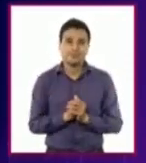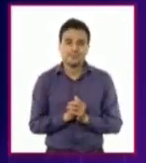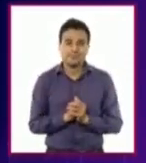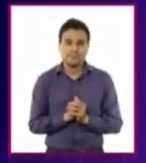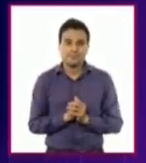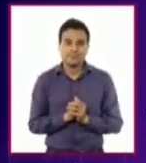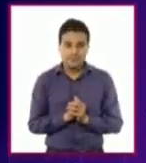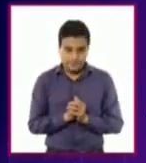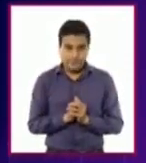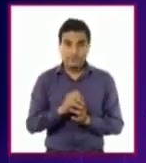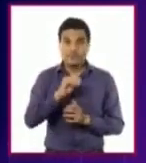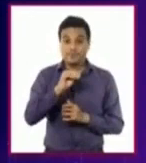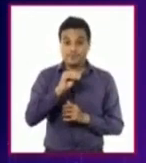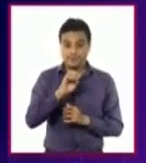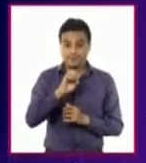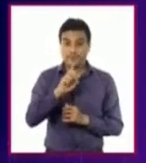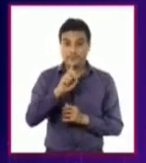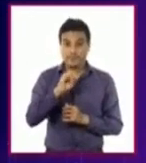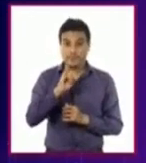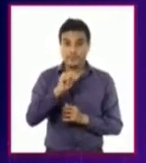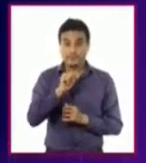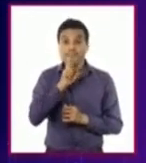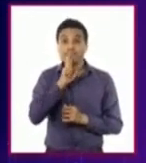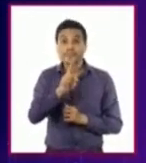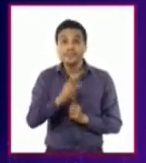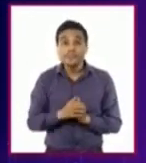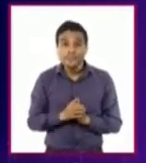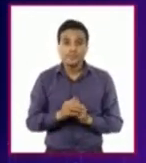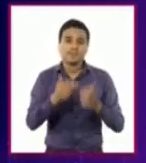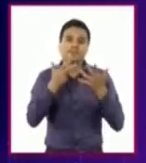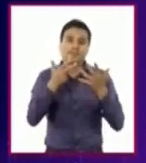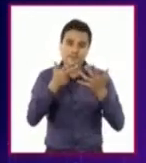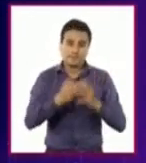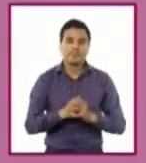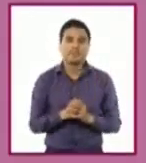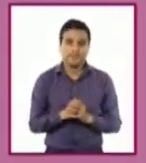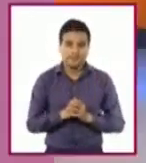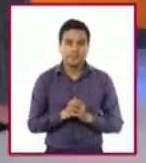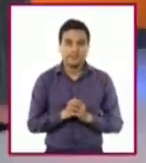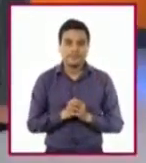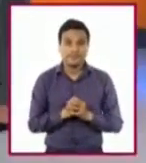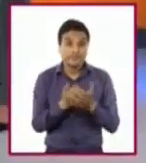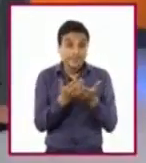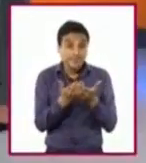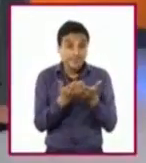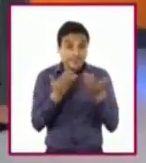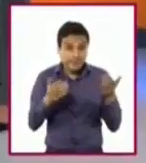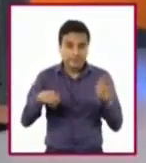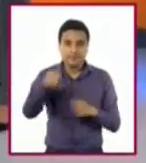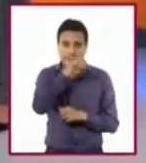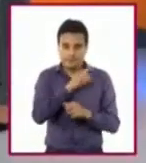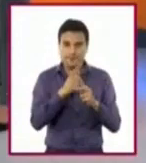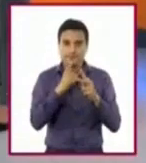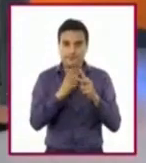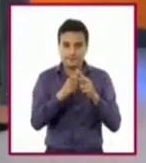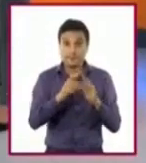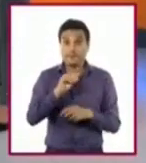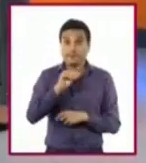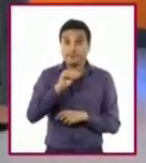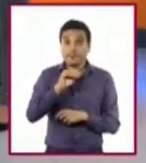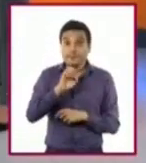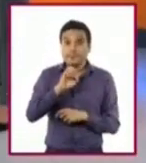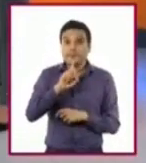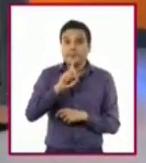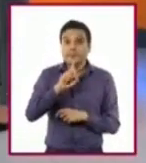tanto la mediana de este conjunto de datos es 8 ahora calculemos la media aritmética o